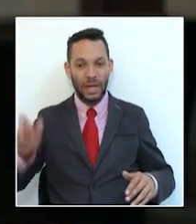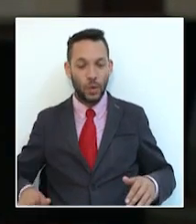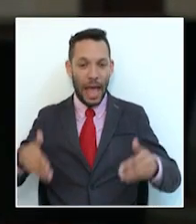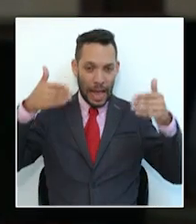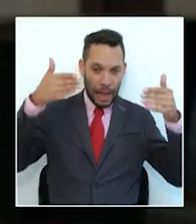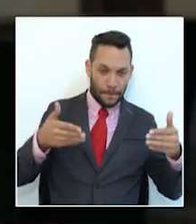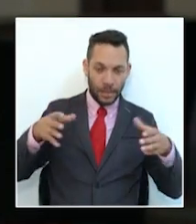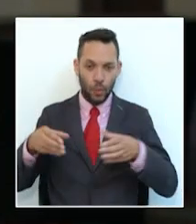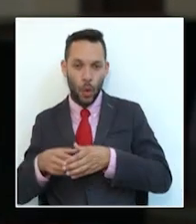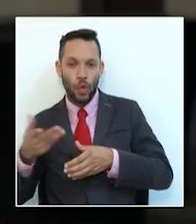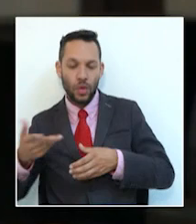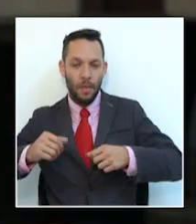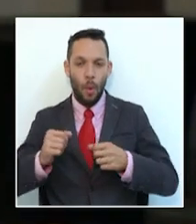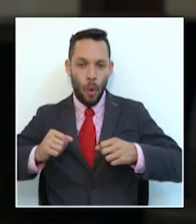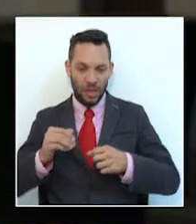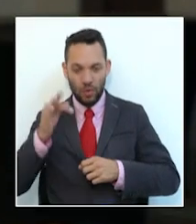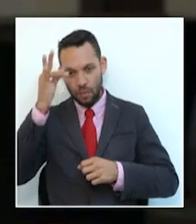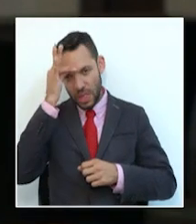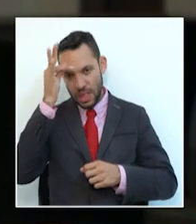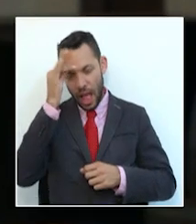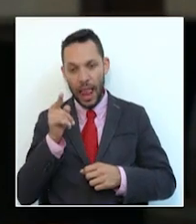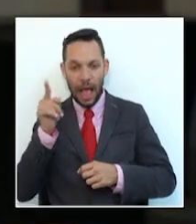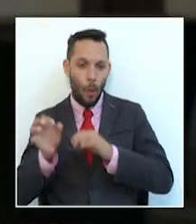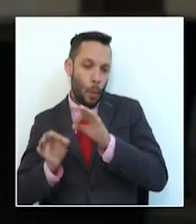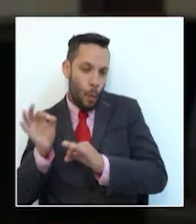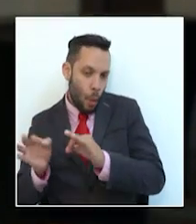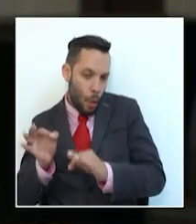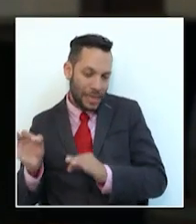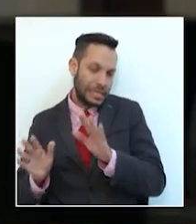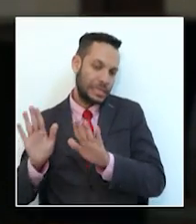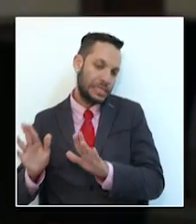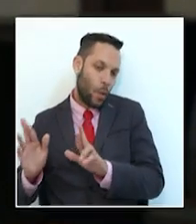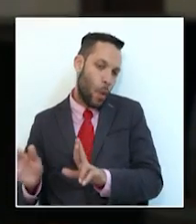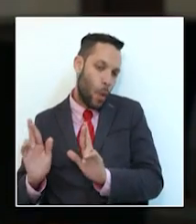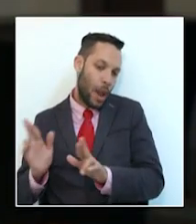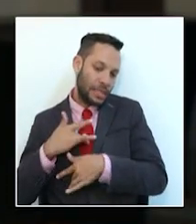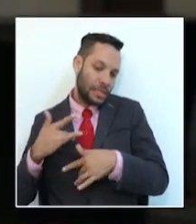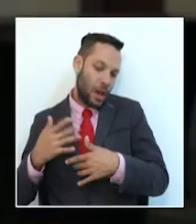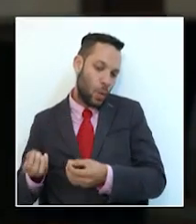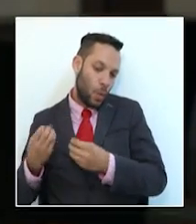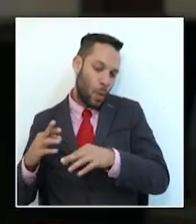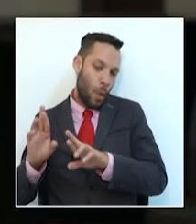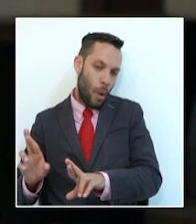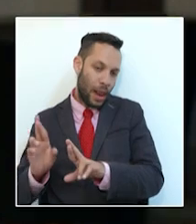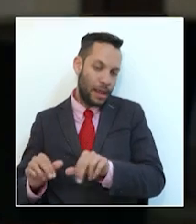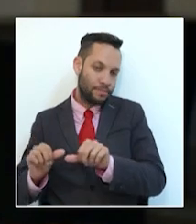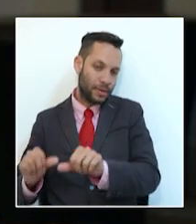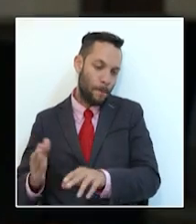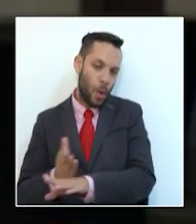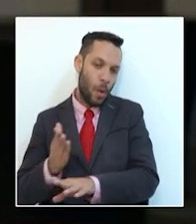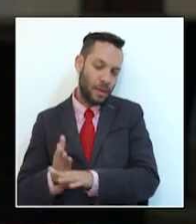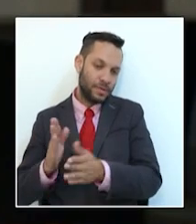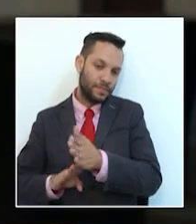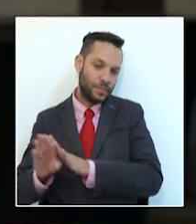trasladado al Hospital Militar de Bogotá. Sigue obviamente con pronóstico reservado. Esperemos una pronta recuperación, que salga bien este muchacho de sus inconvenientes de